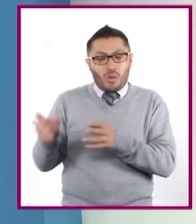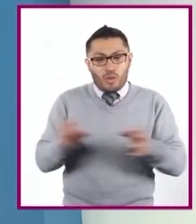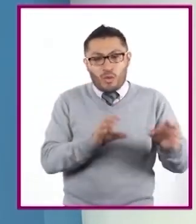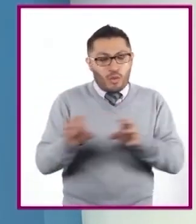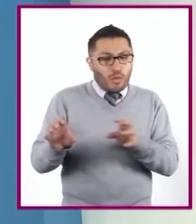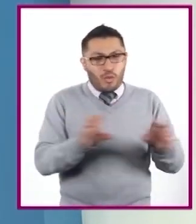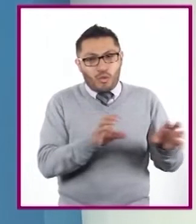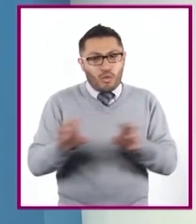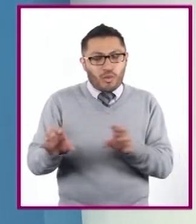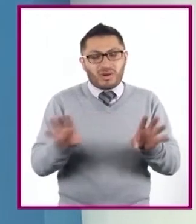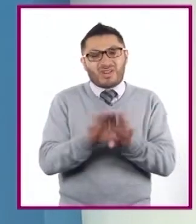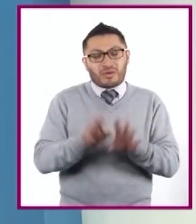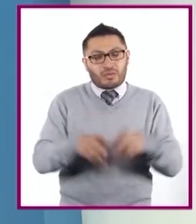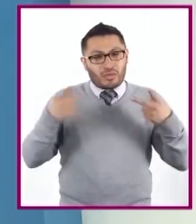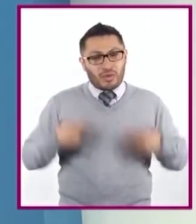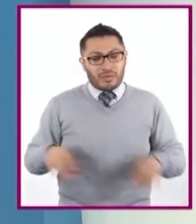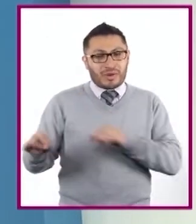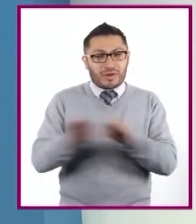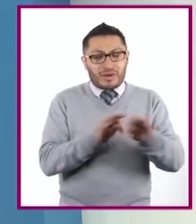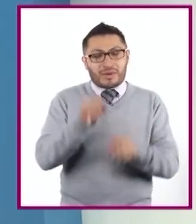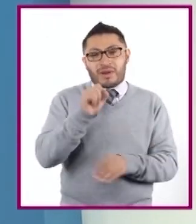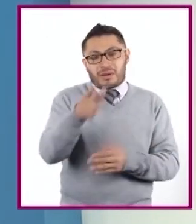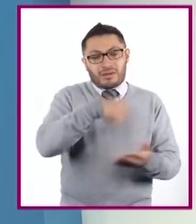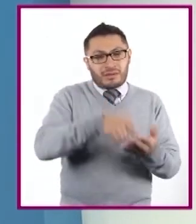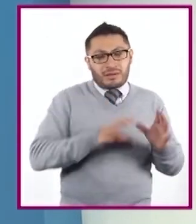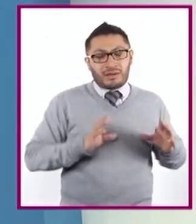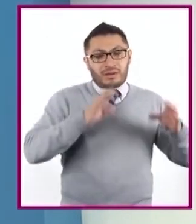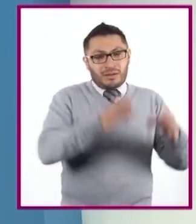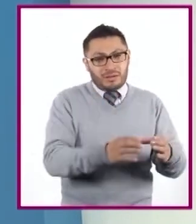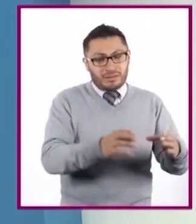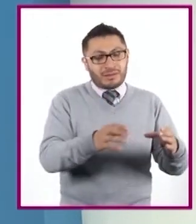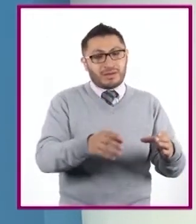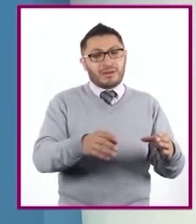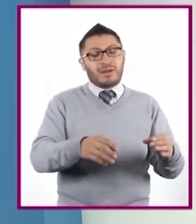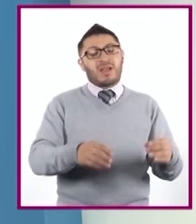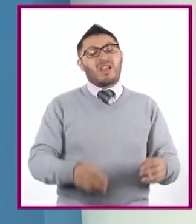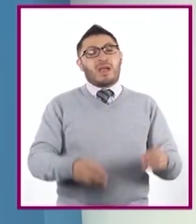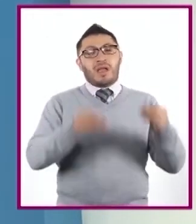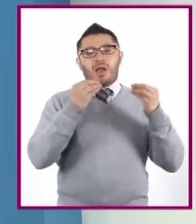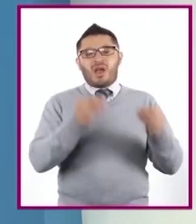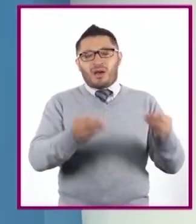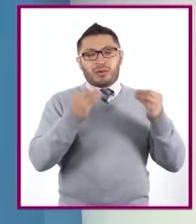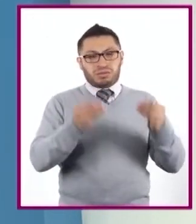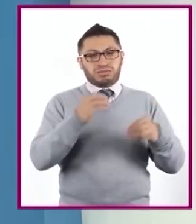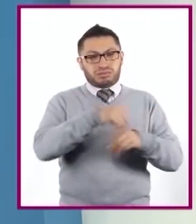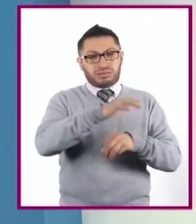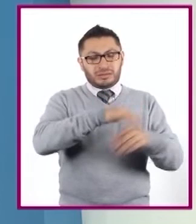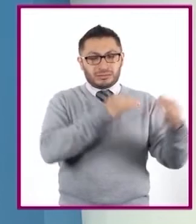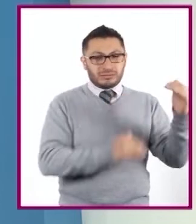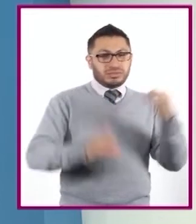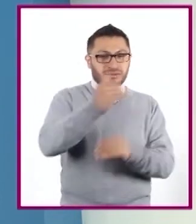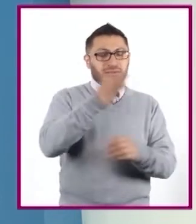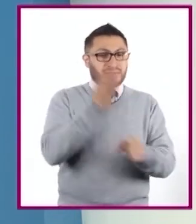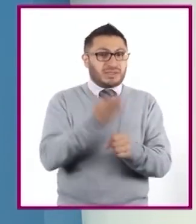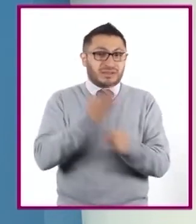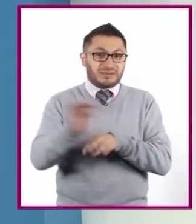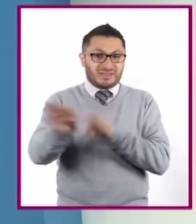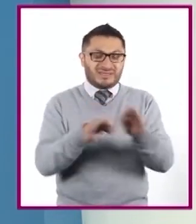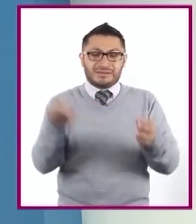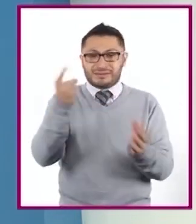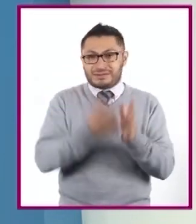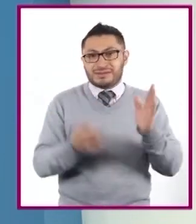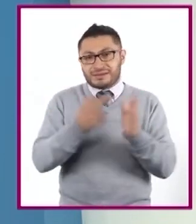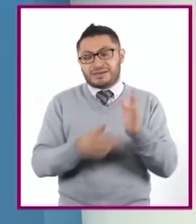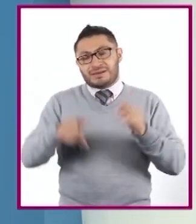los trabajadores reunidos en un mismo espacio, en número más alto que el que comúnmente labora en un taller